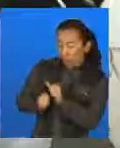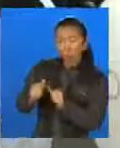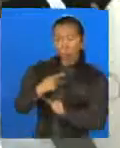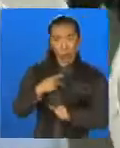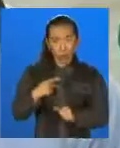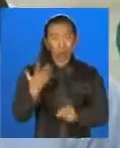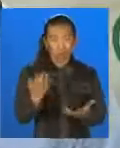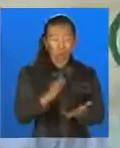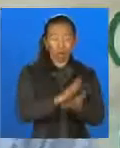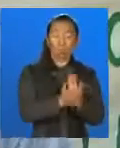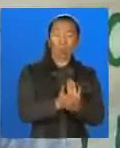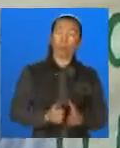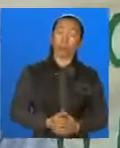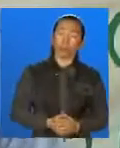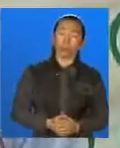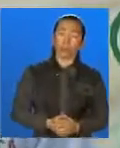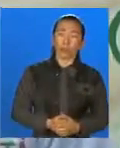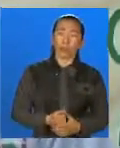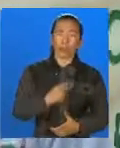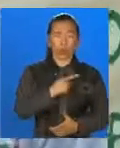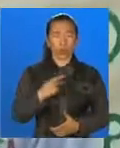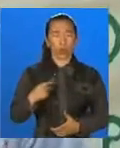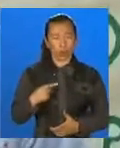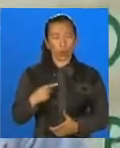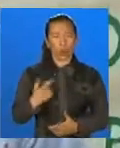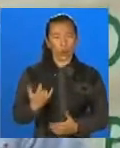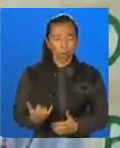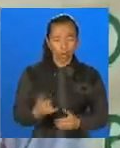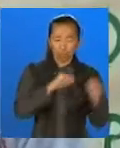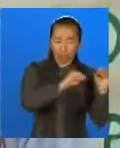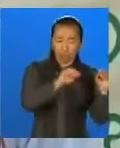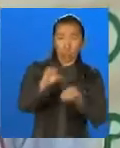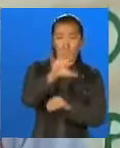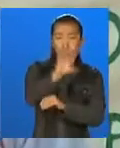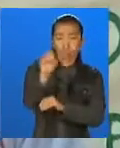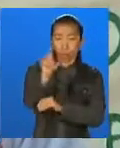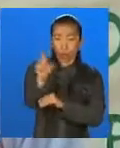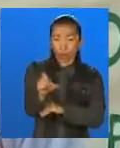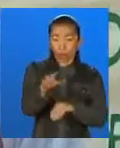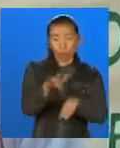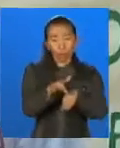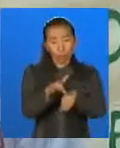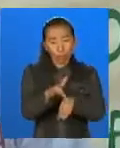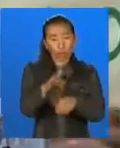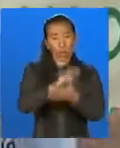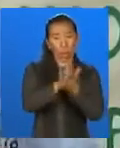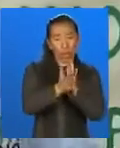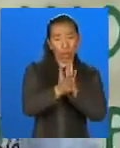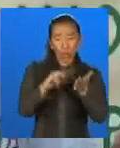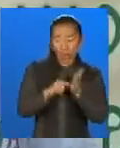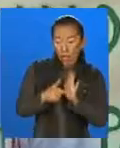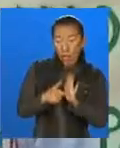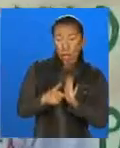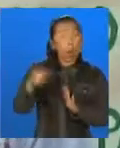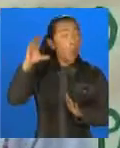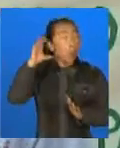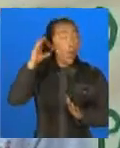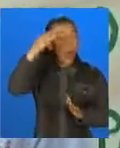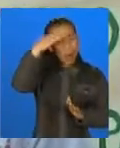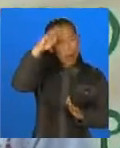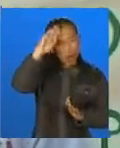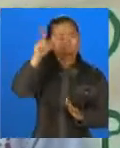nosotros. Nosotros hemos hecho un proceso de 500 formadores o gestores de paz para transmitir el mensaje que no solamente es lo que está en La Habana, sino que